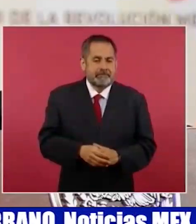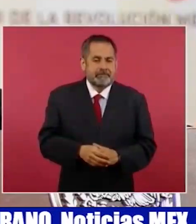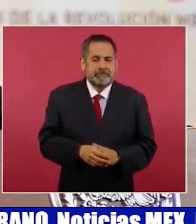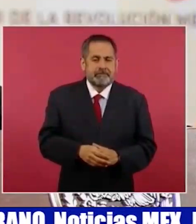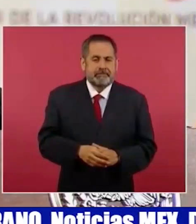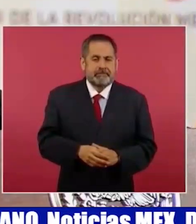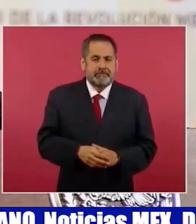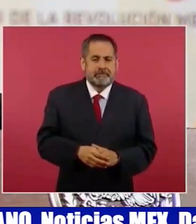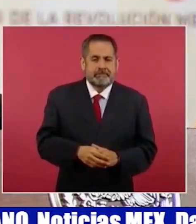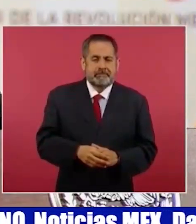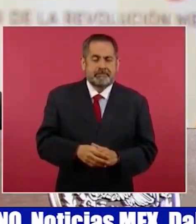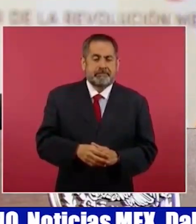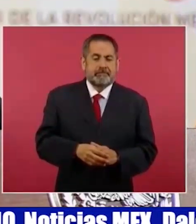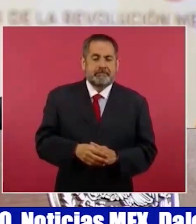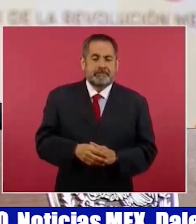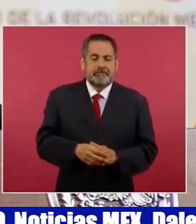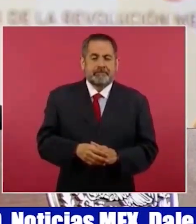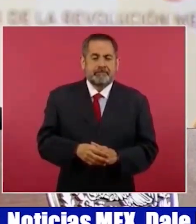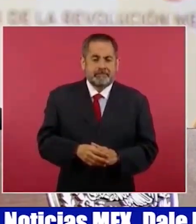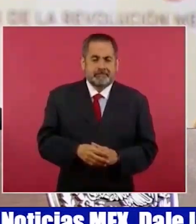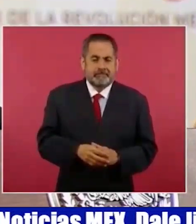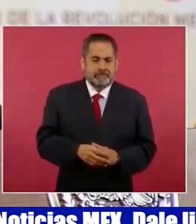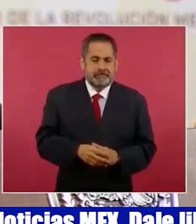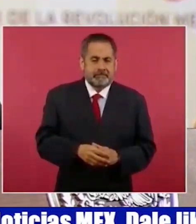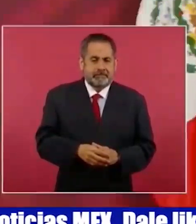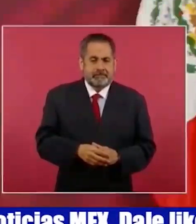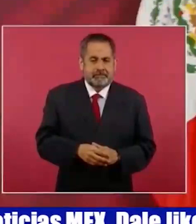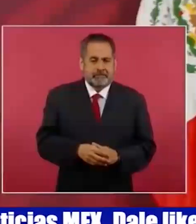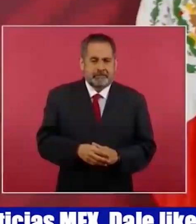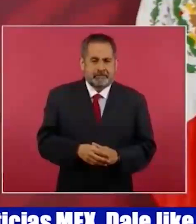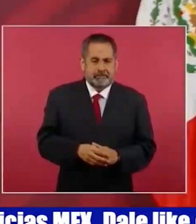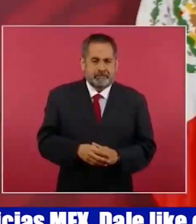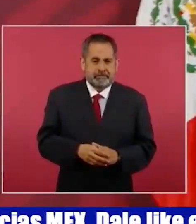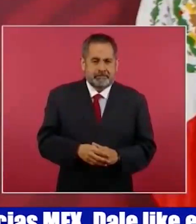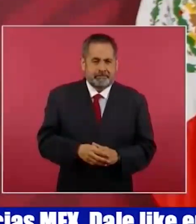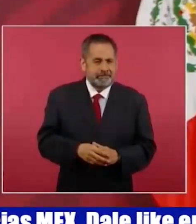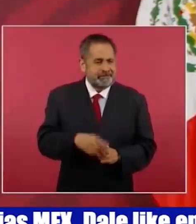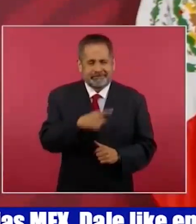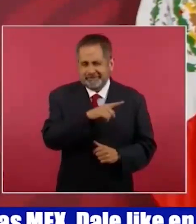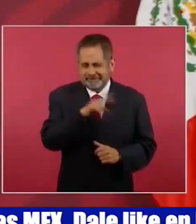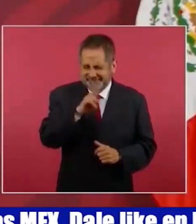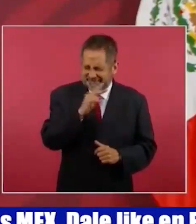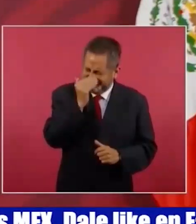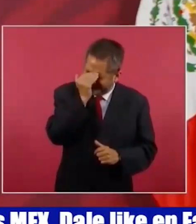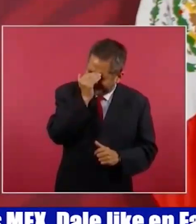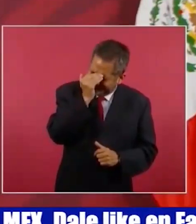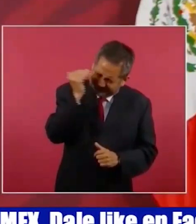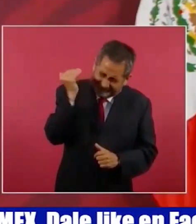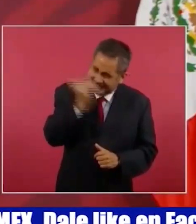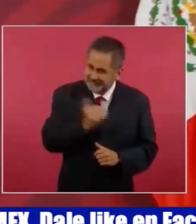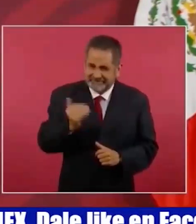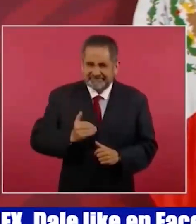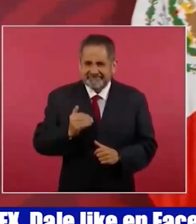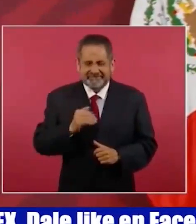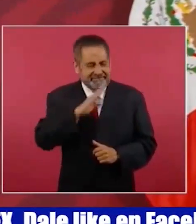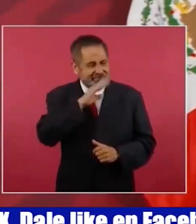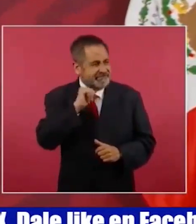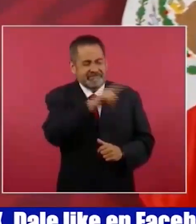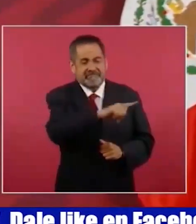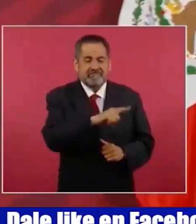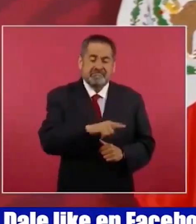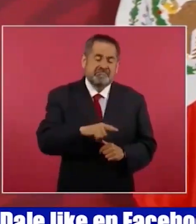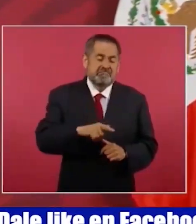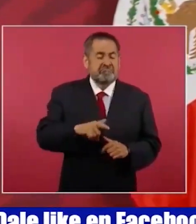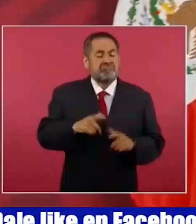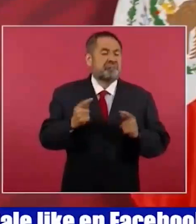Lo abominable, pues, de sus posturas.